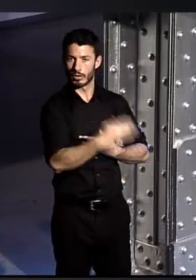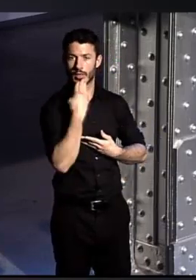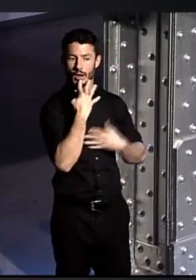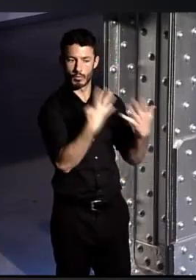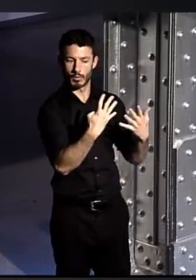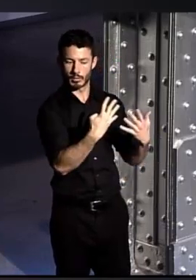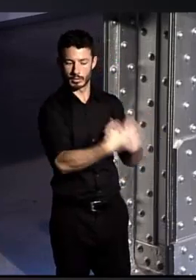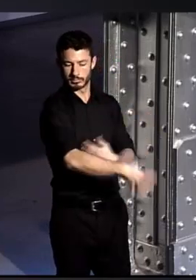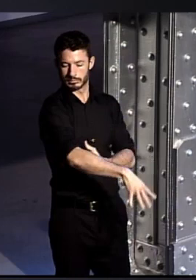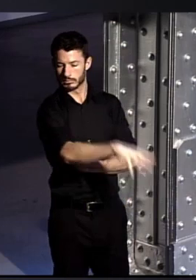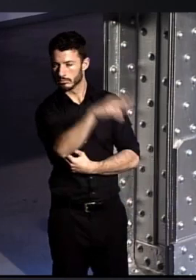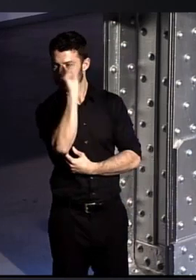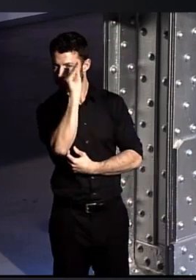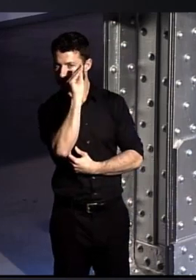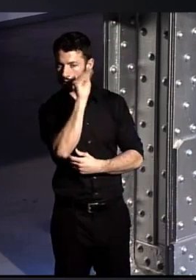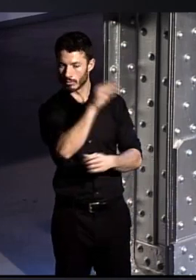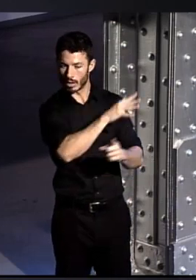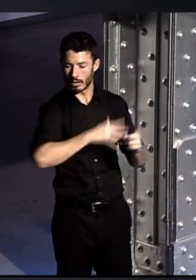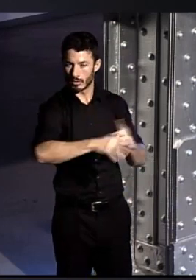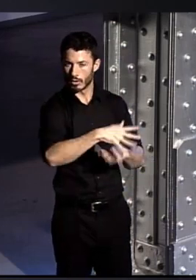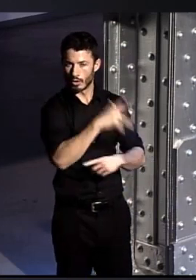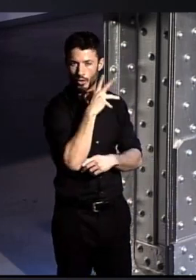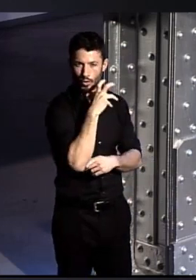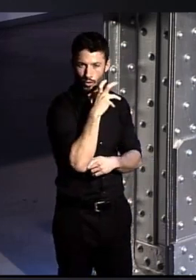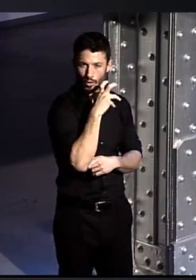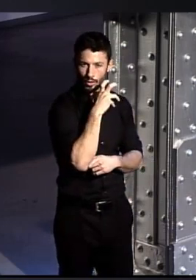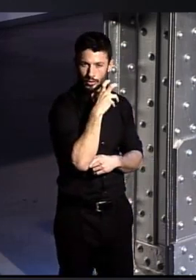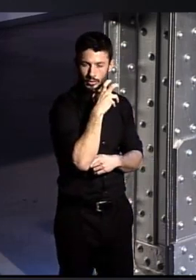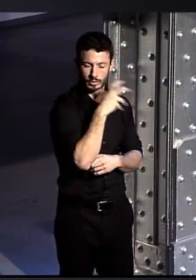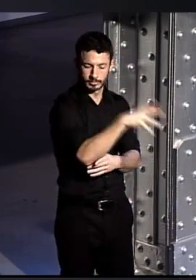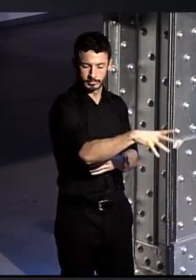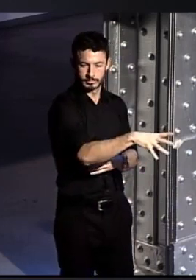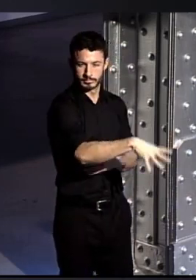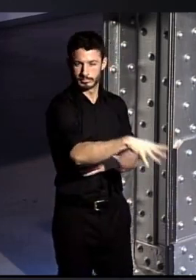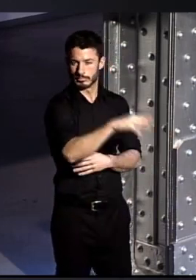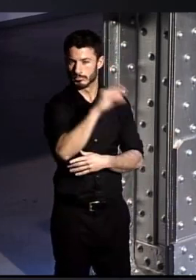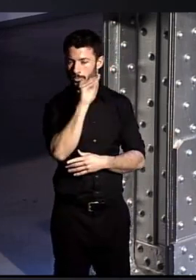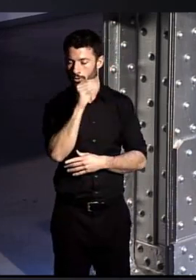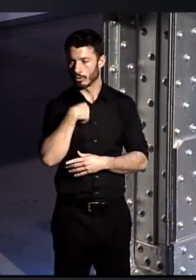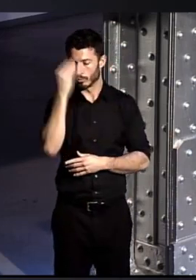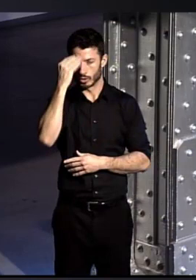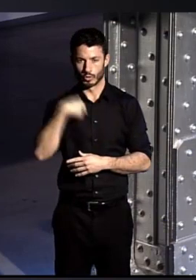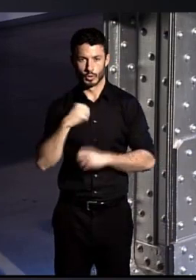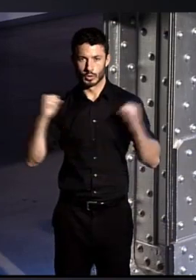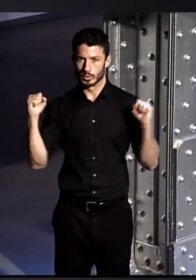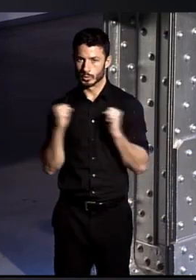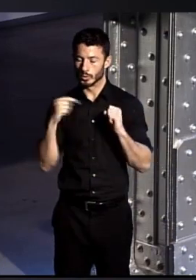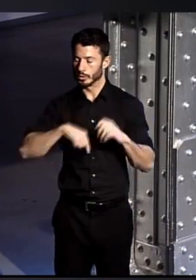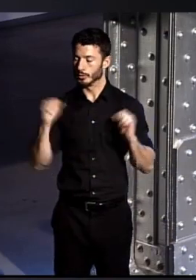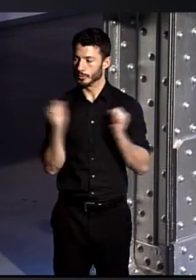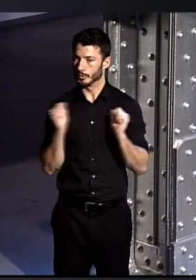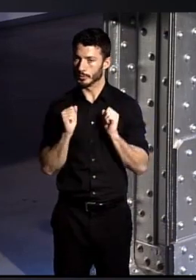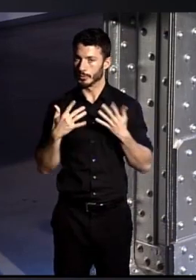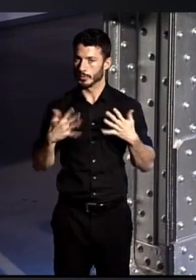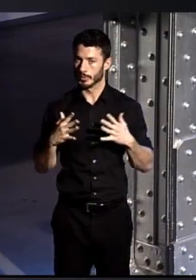en aquel lugar horrible. Y pensé que yo soy muy friolera. Y yo pensé que el